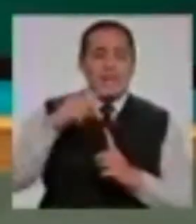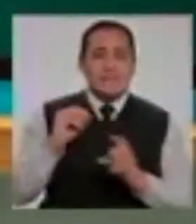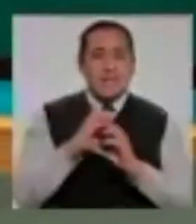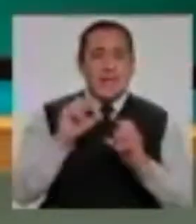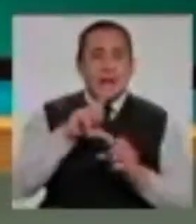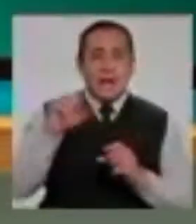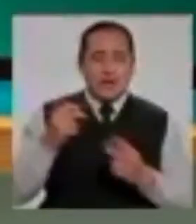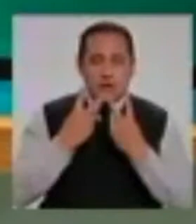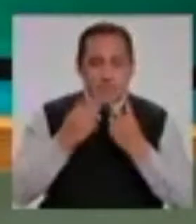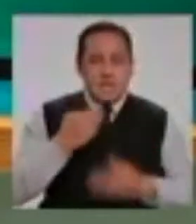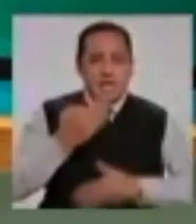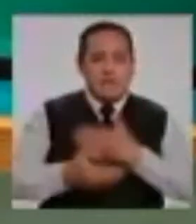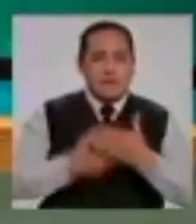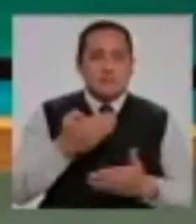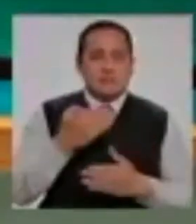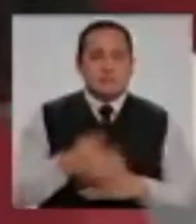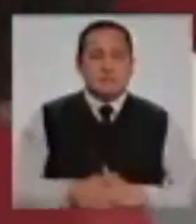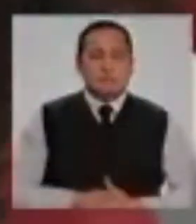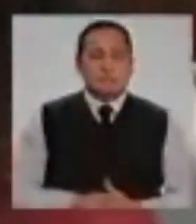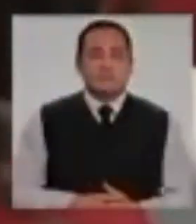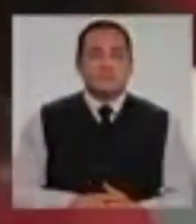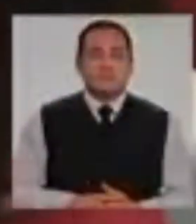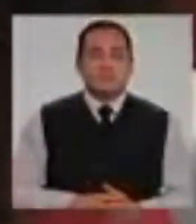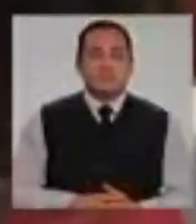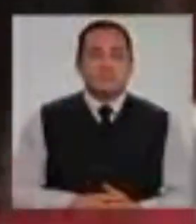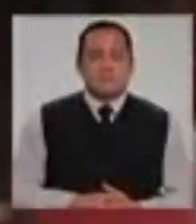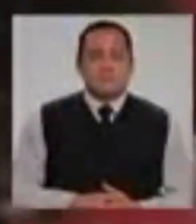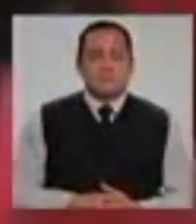sus actividades de producción.